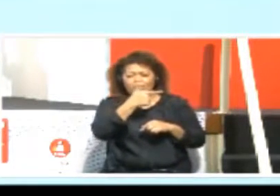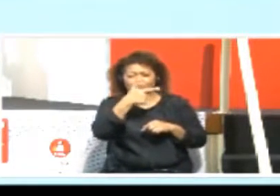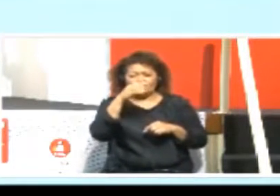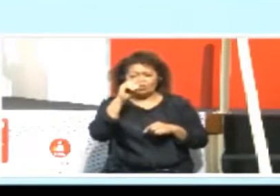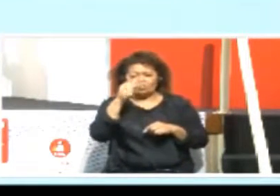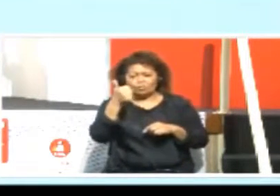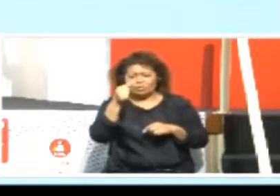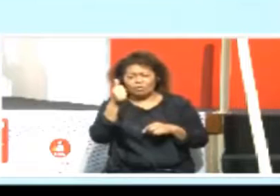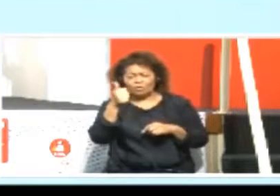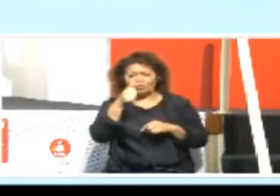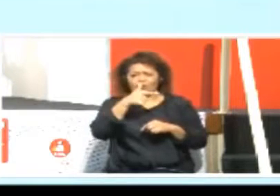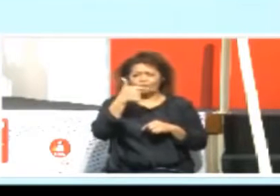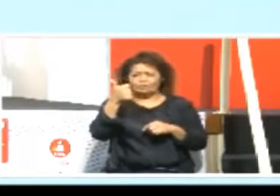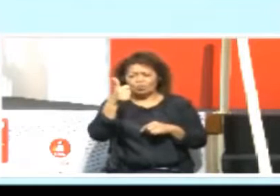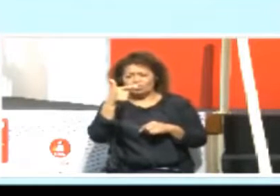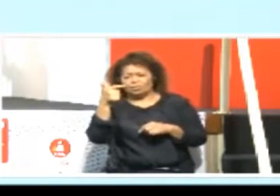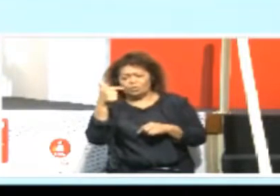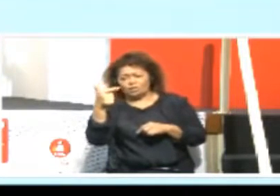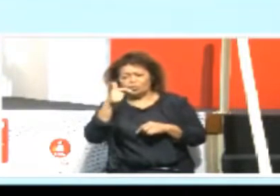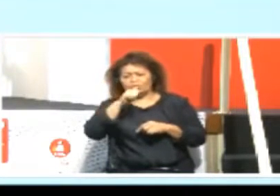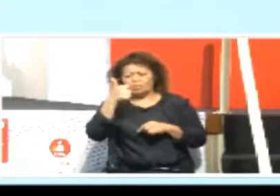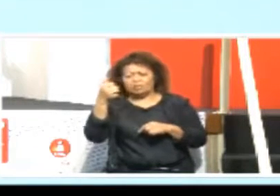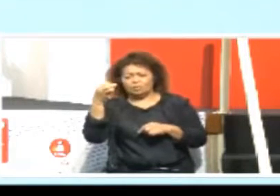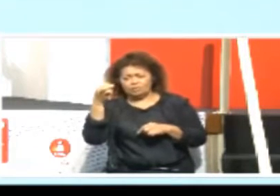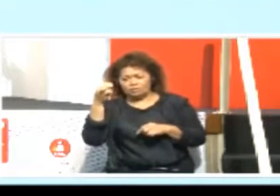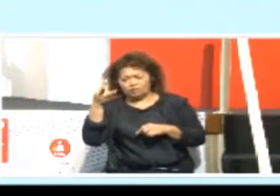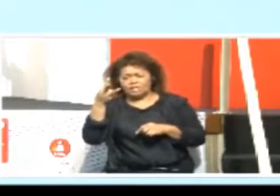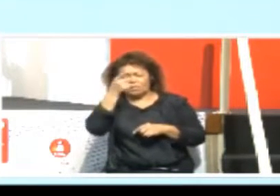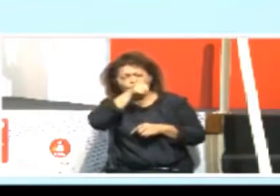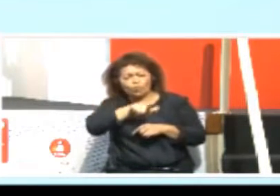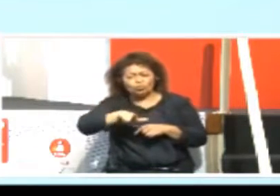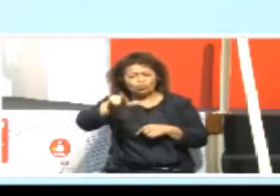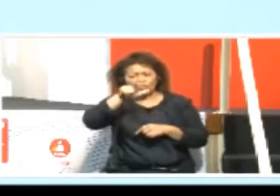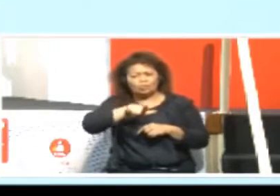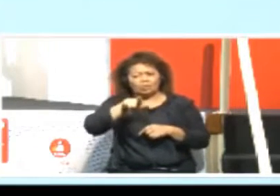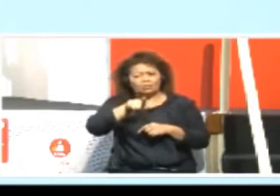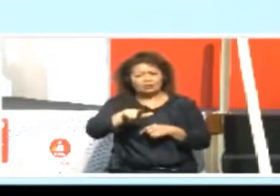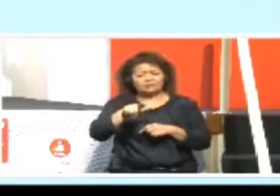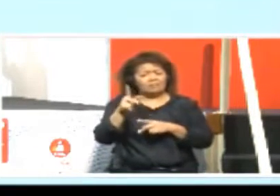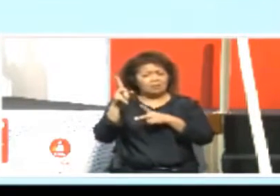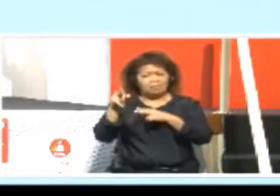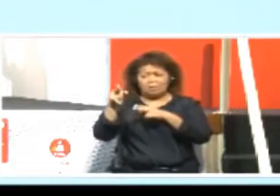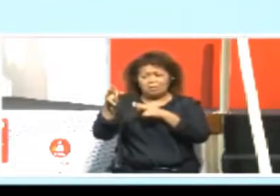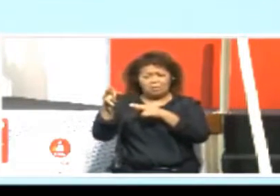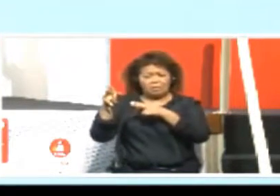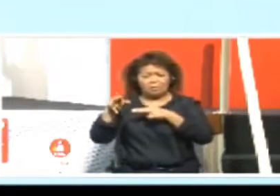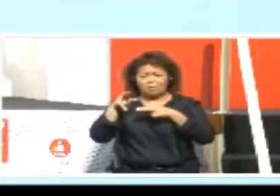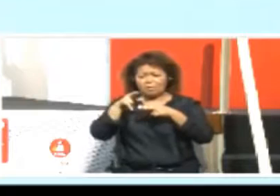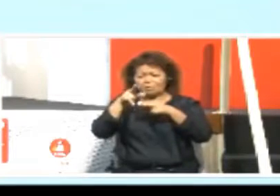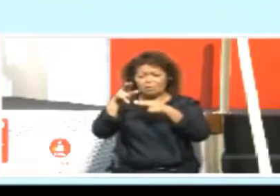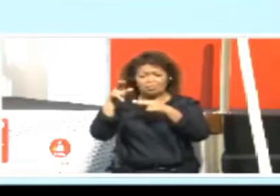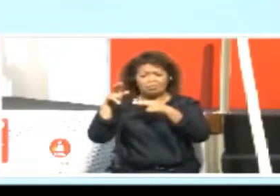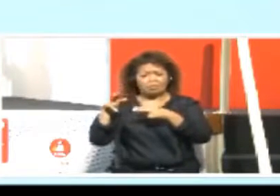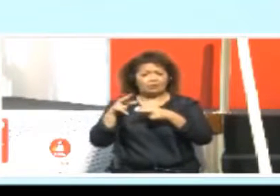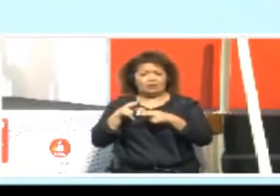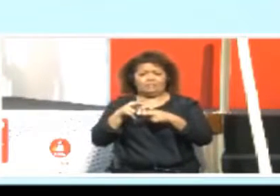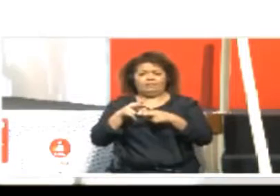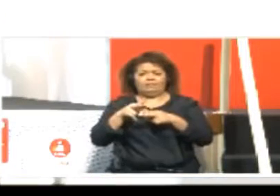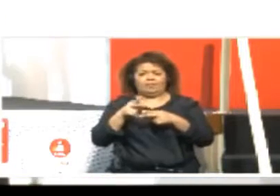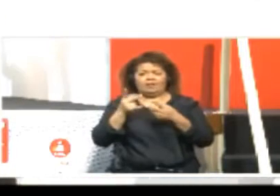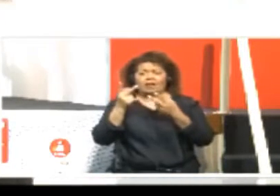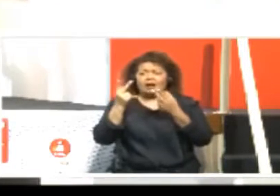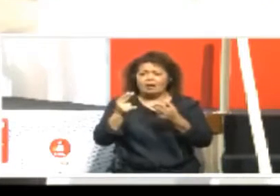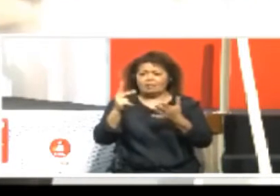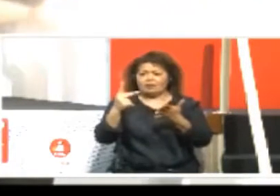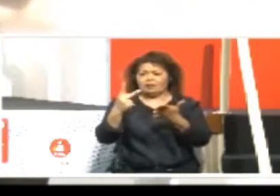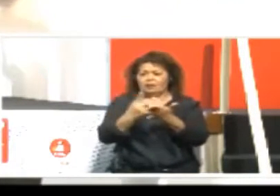el 2013, ellos siguieron comportándose igual. Lo mismo pasó con la cooperación internacional. ¿Usted qué esperaría? Bueno,